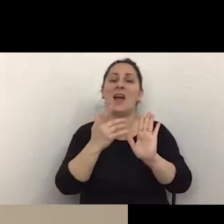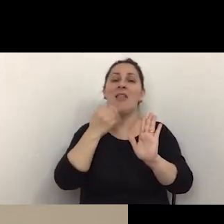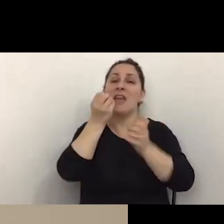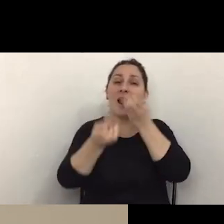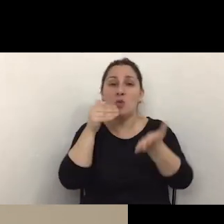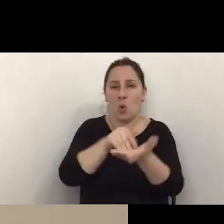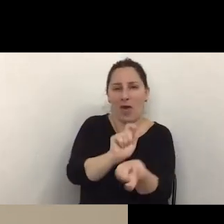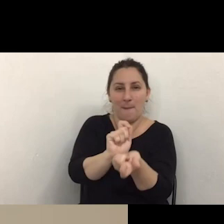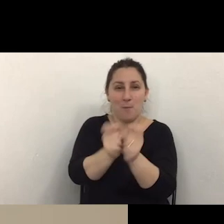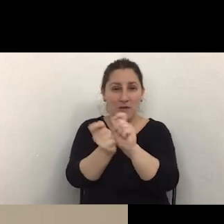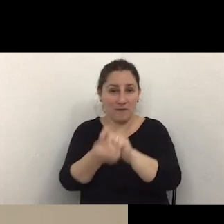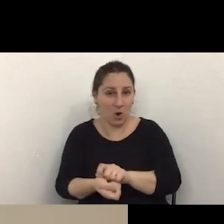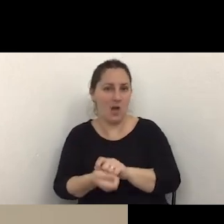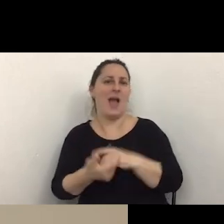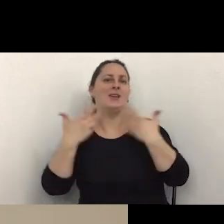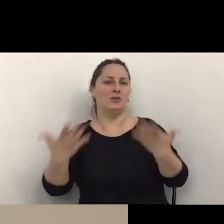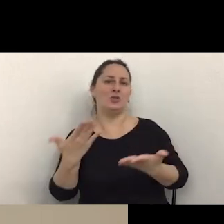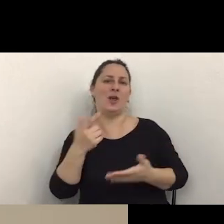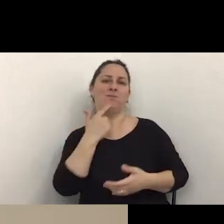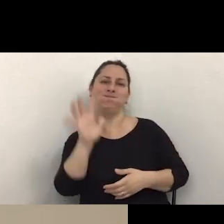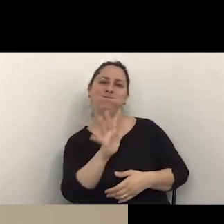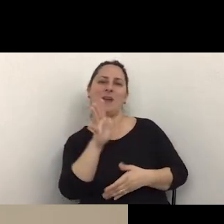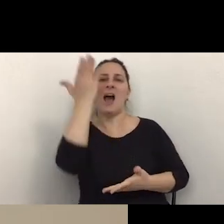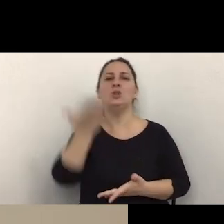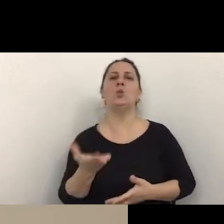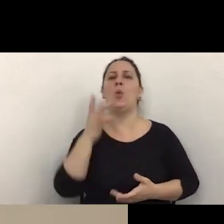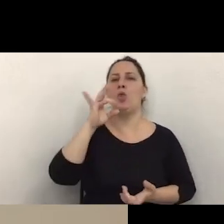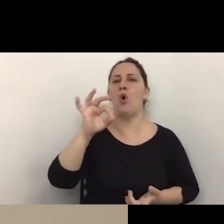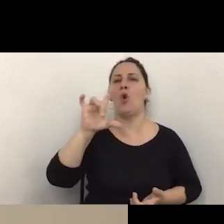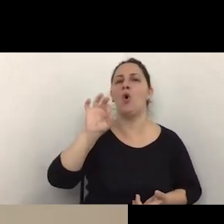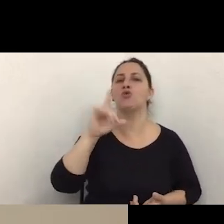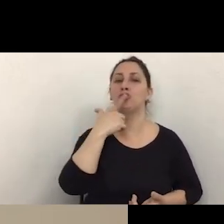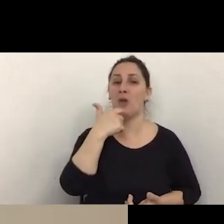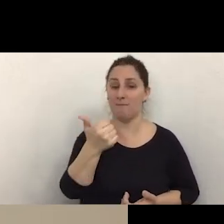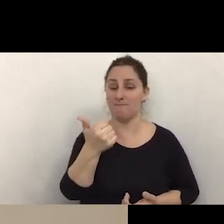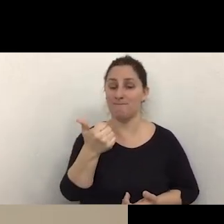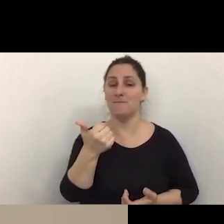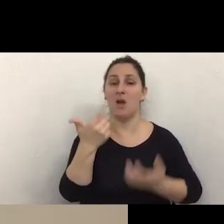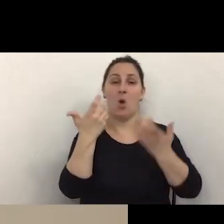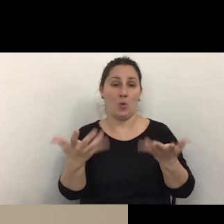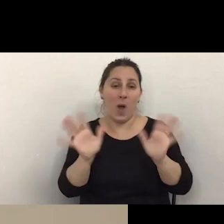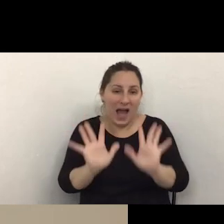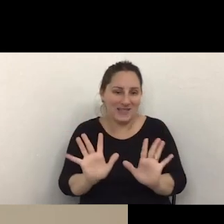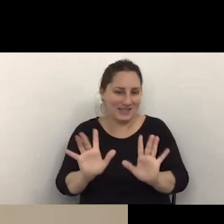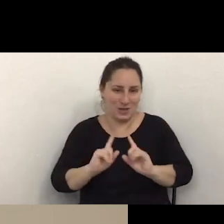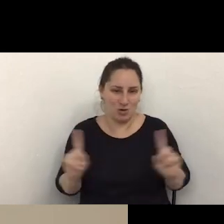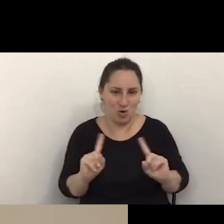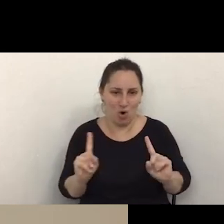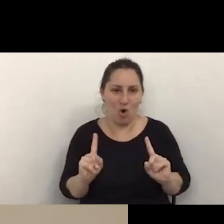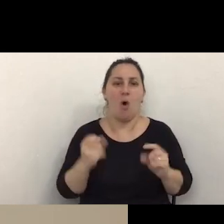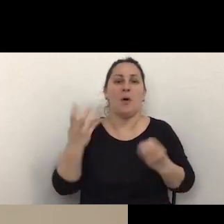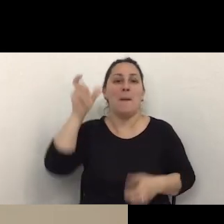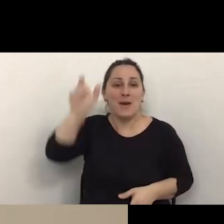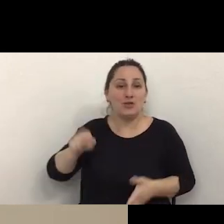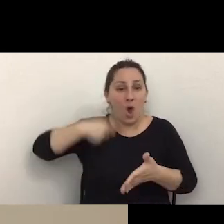juradas, entonces ya se presumía una actitud dolosa, ¿sí? Bueno, obviamente que esto no es así, porque la verdad es que el contribuyente